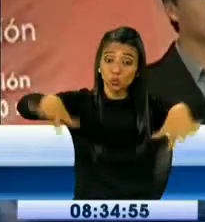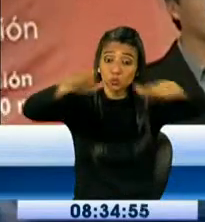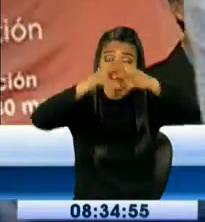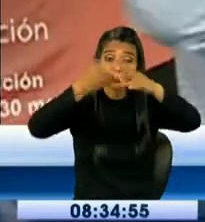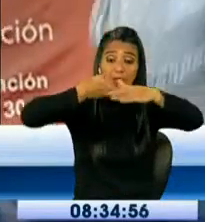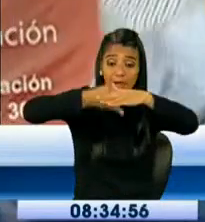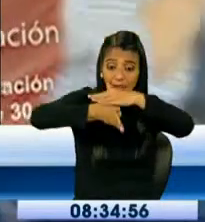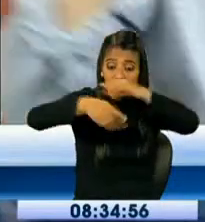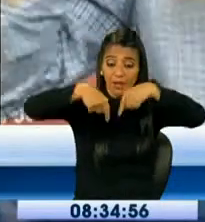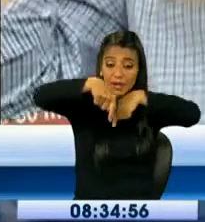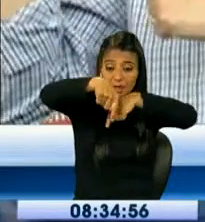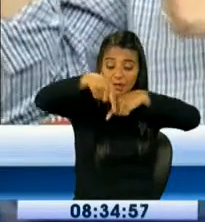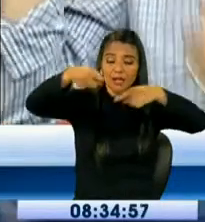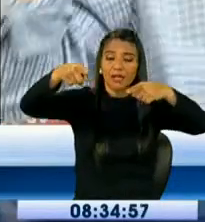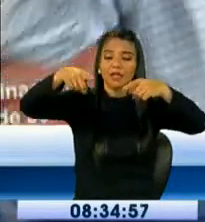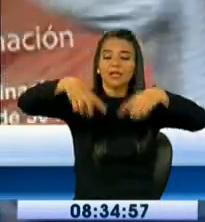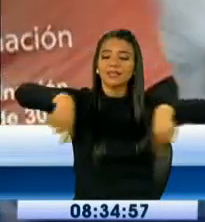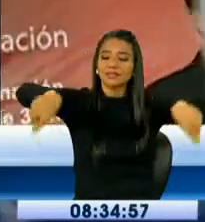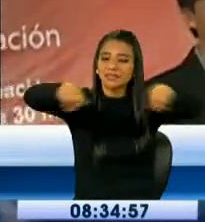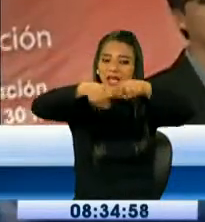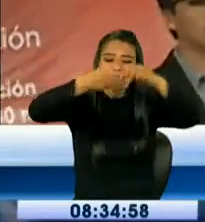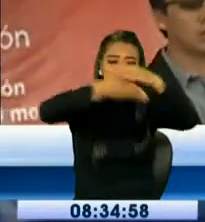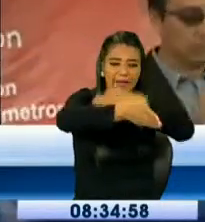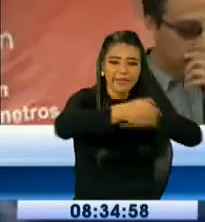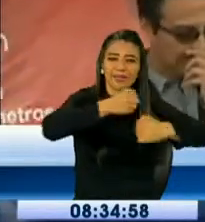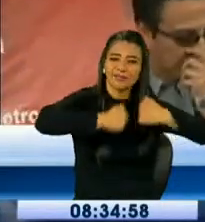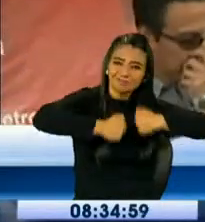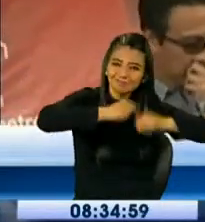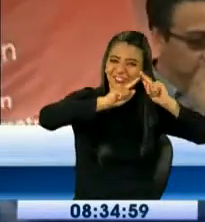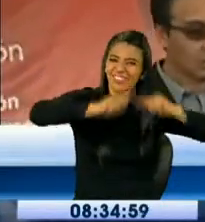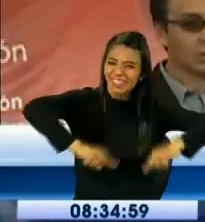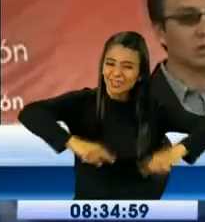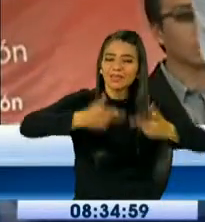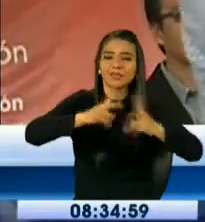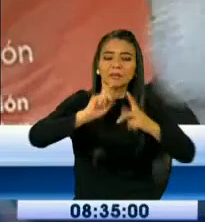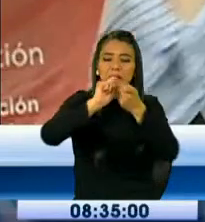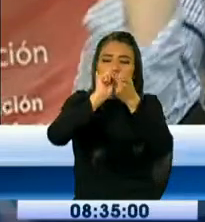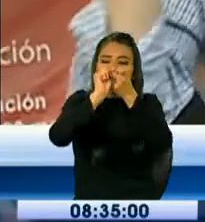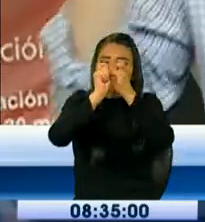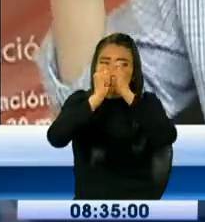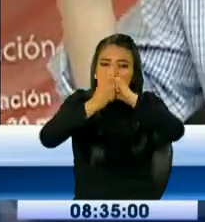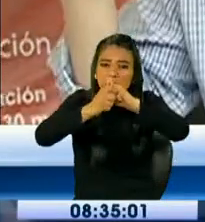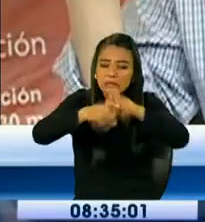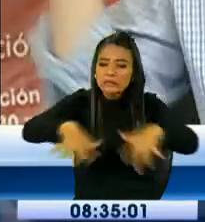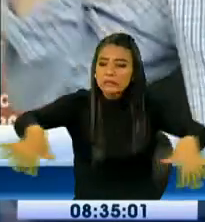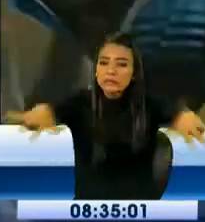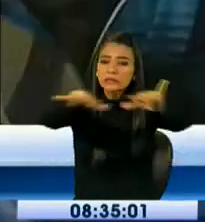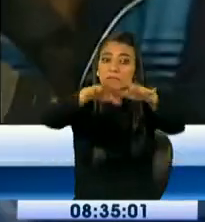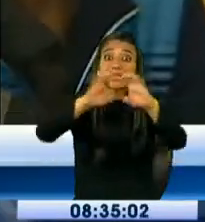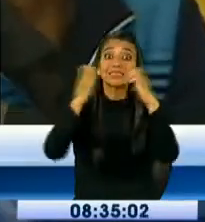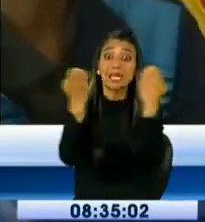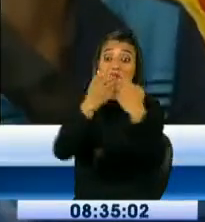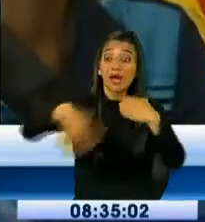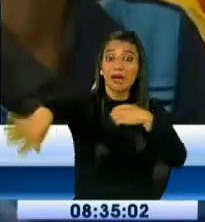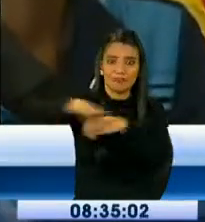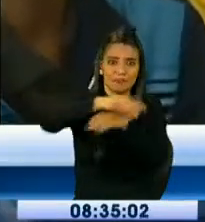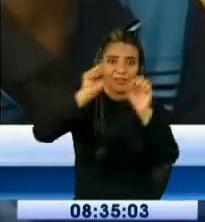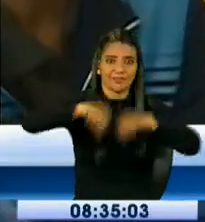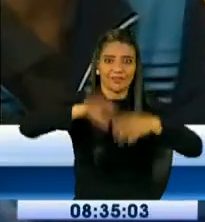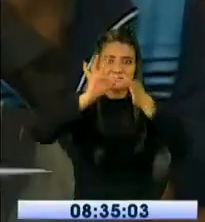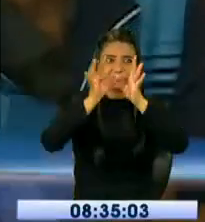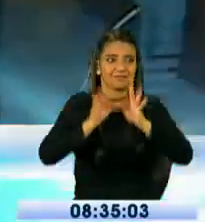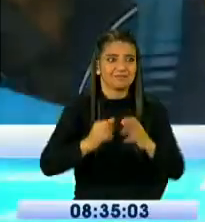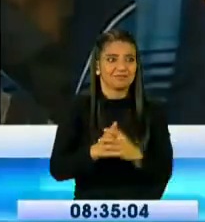del estadio, a los camerinos. Haremos también adecuaciones en los alrededores del estadio. La felicidad de los hinchas